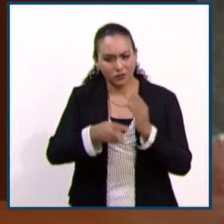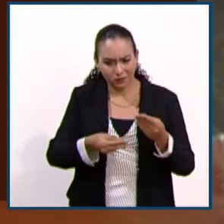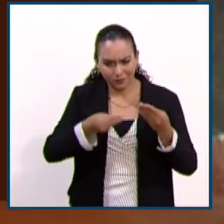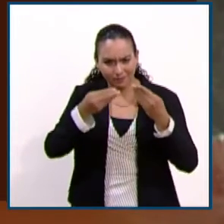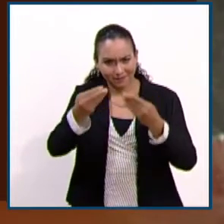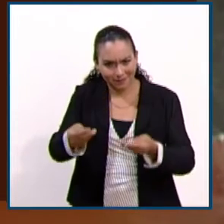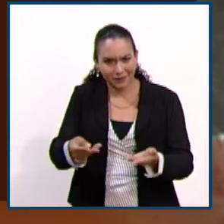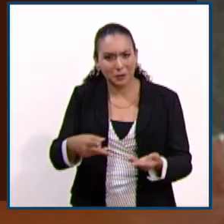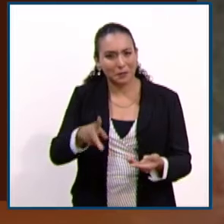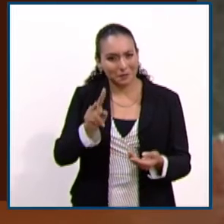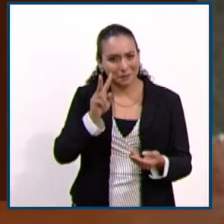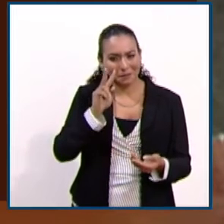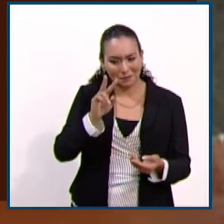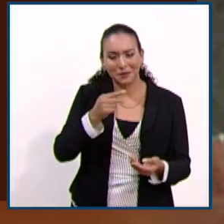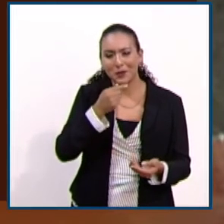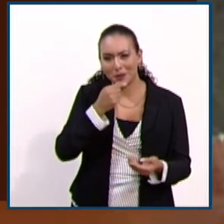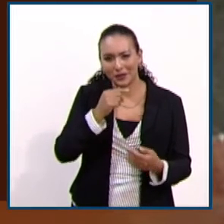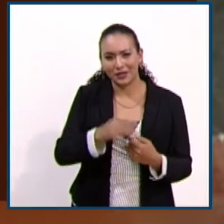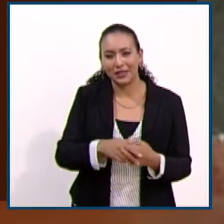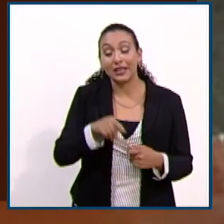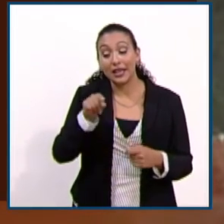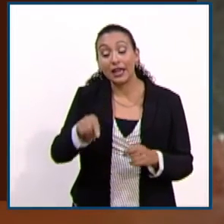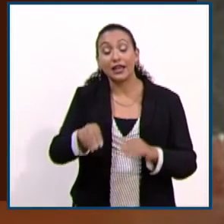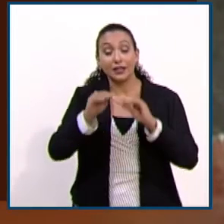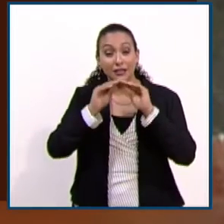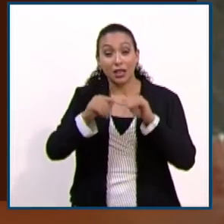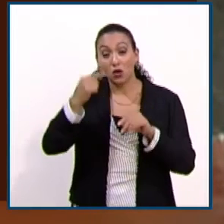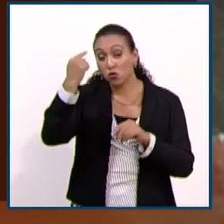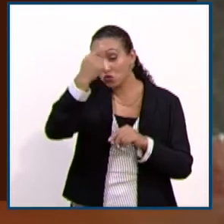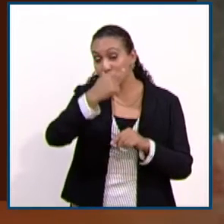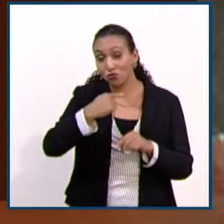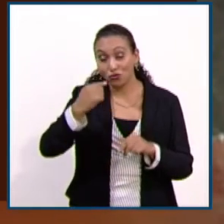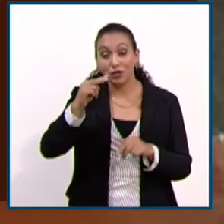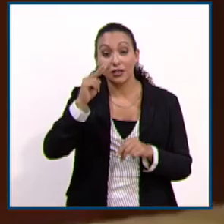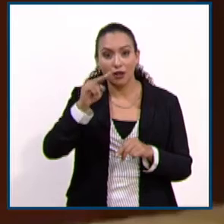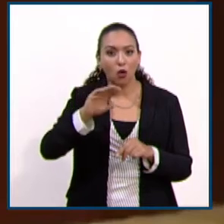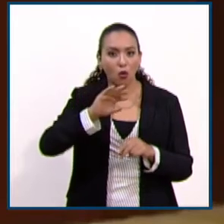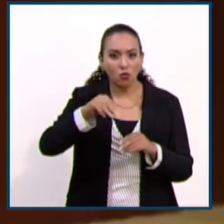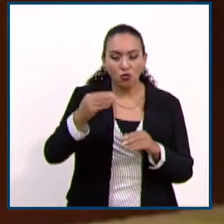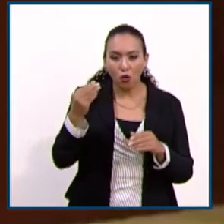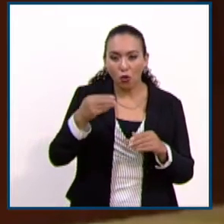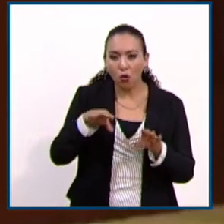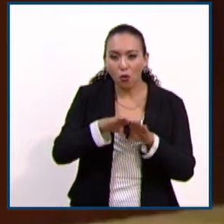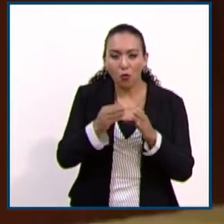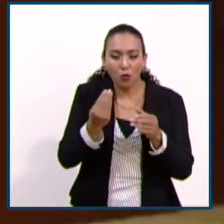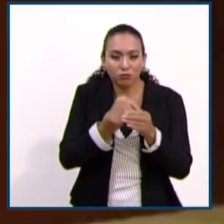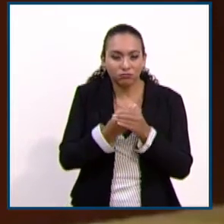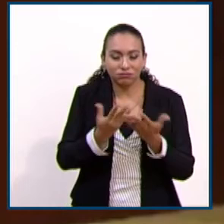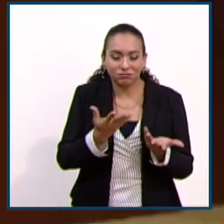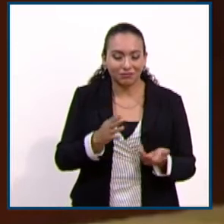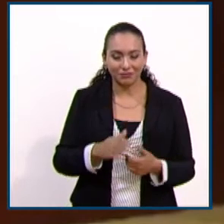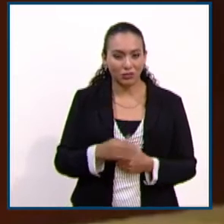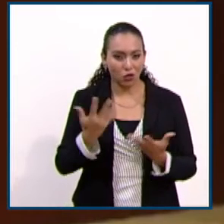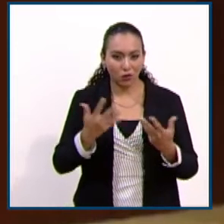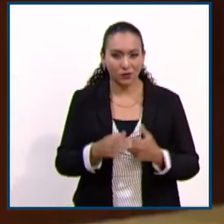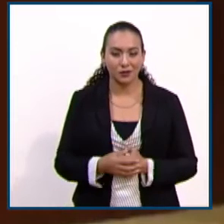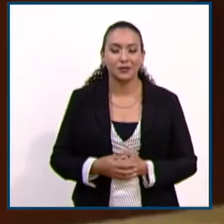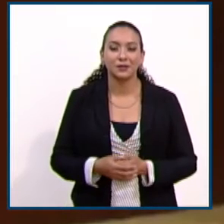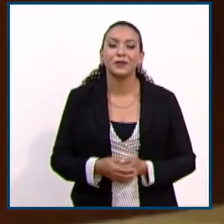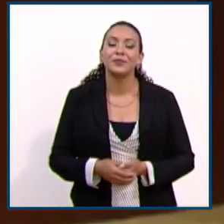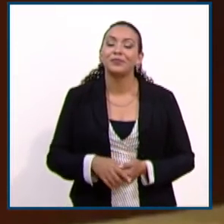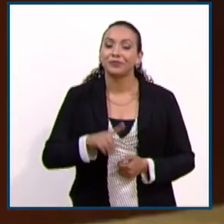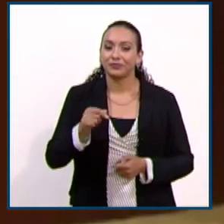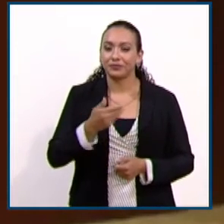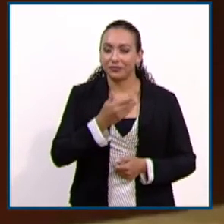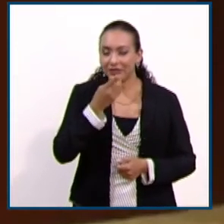los lineamientos del INE, difuminara sus rostros o los ocultara. Por otra parte, determinó que el